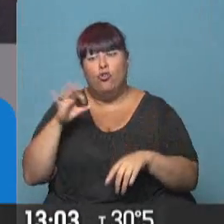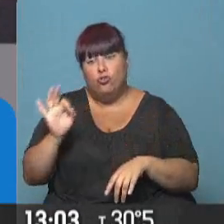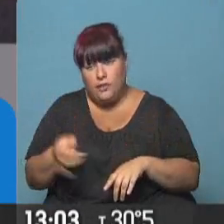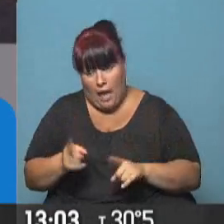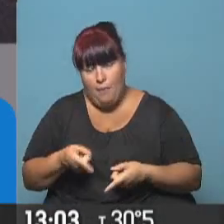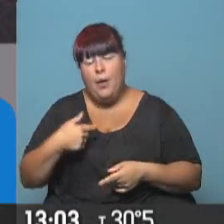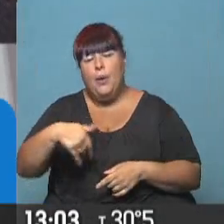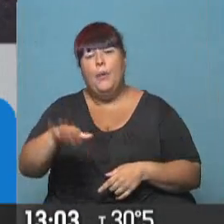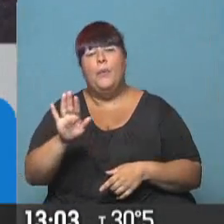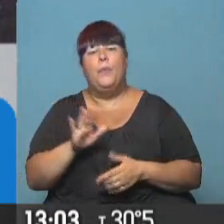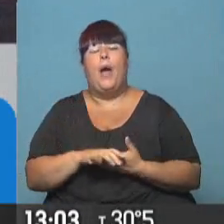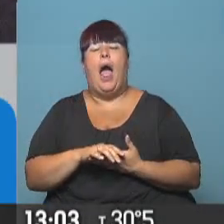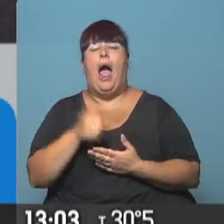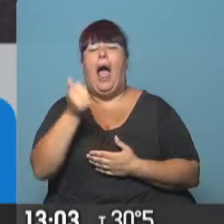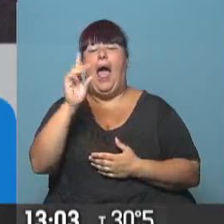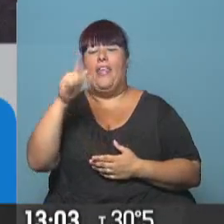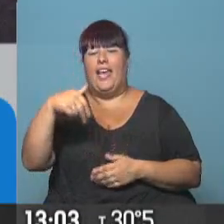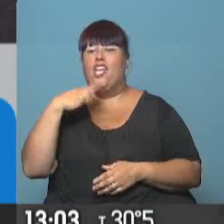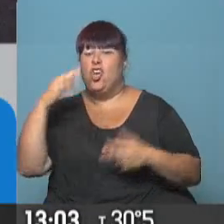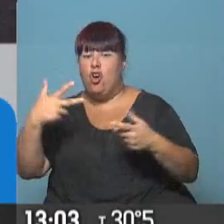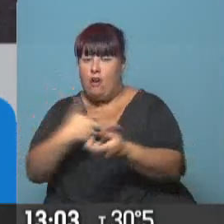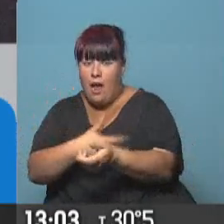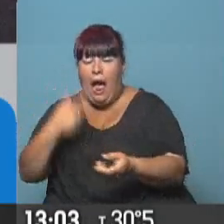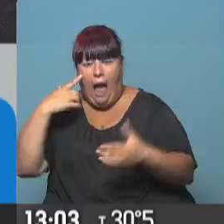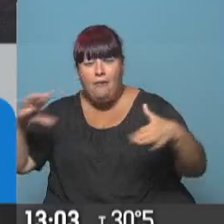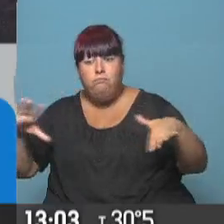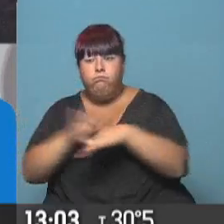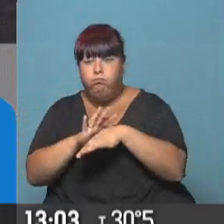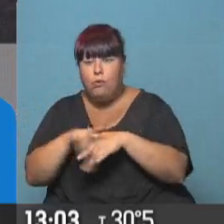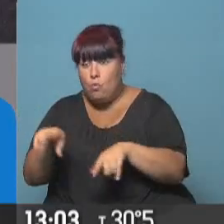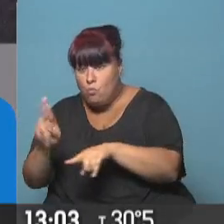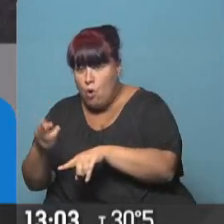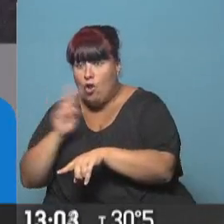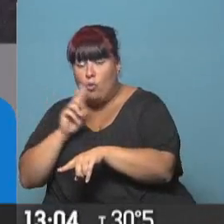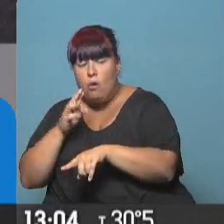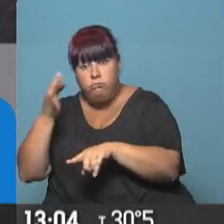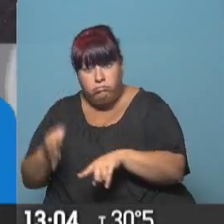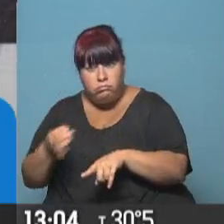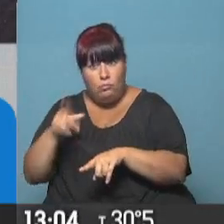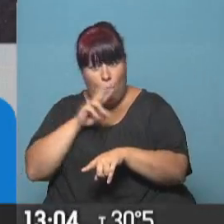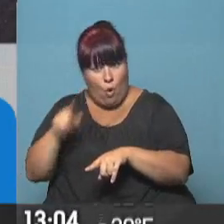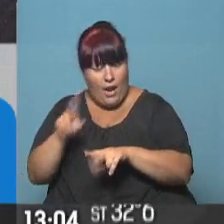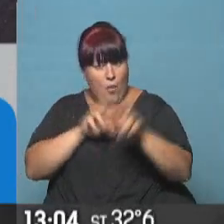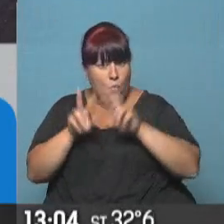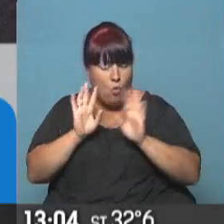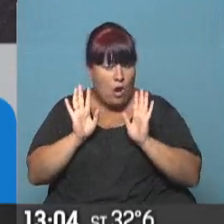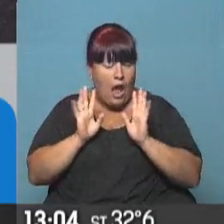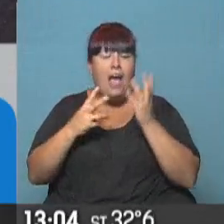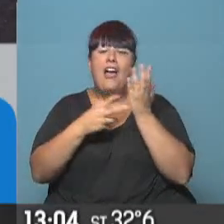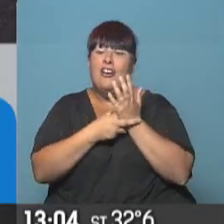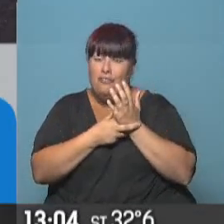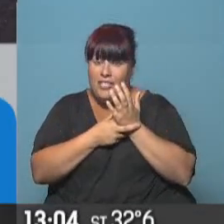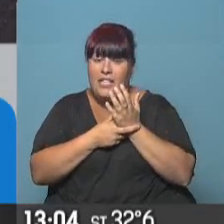que le van a realizar un ADN al hijo para saber si realmente el cuerpo de esta mujer es quien están buscando. Según la